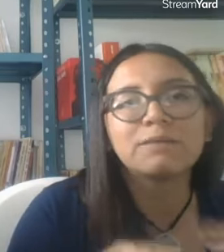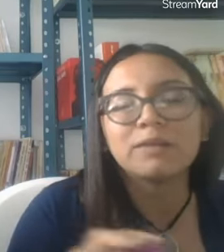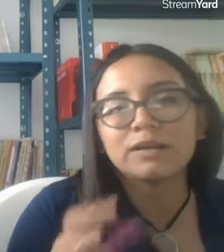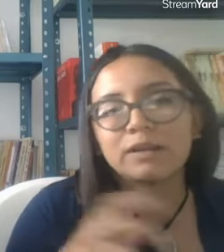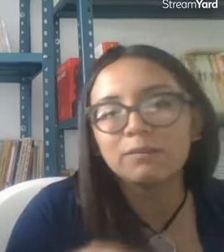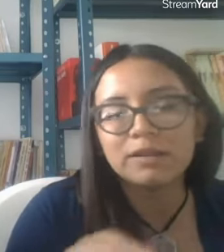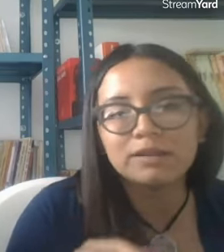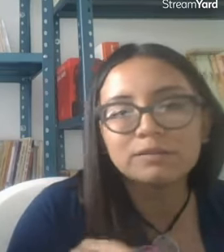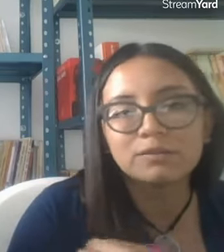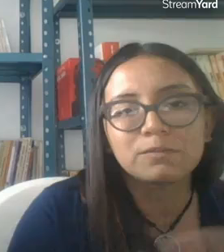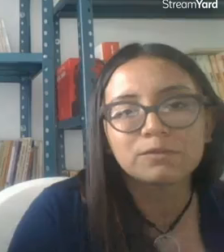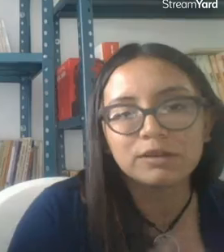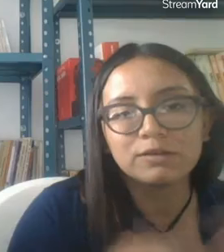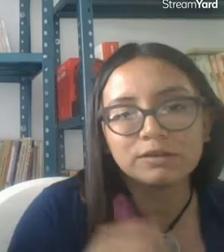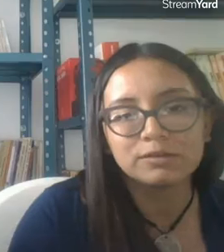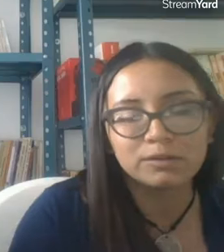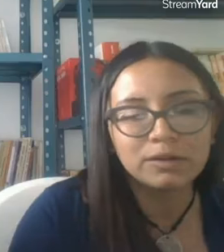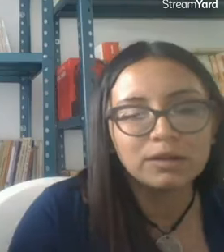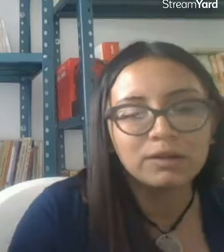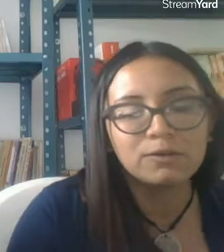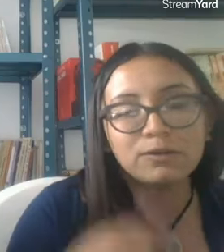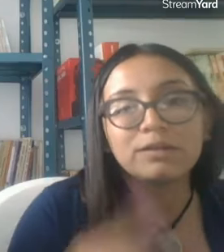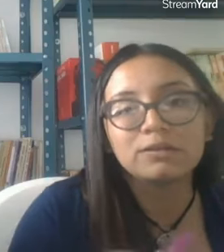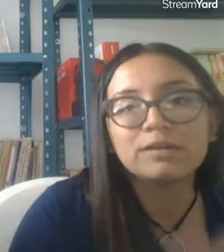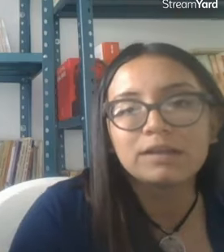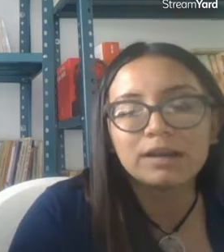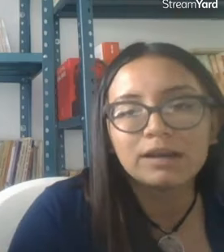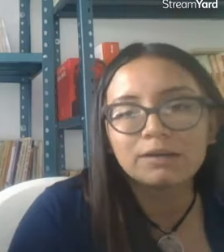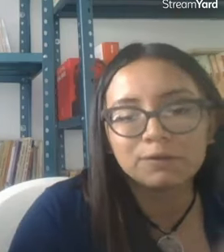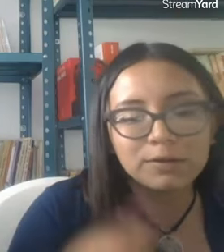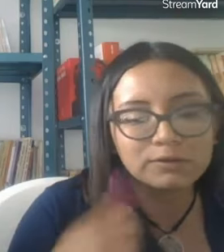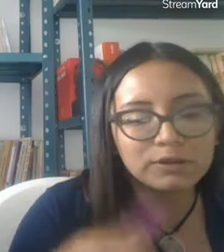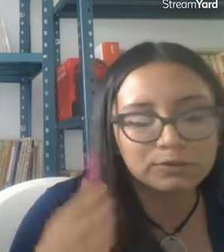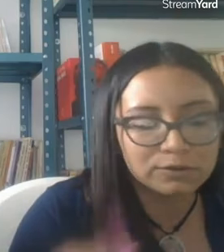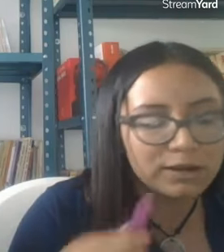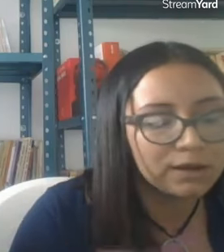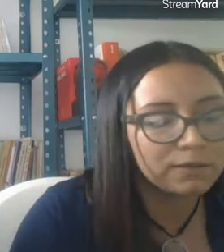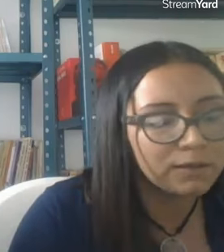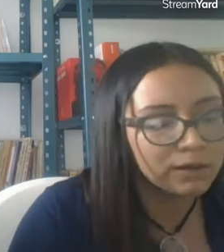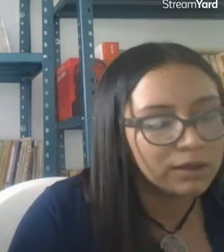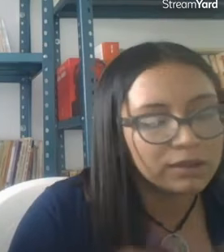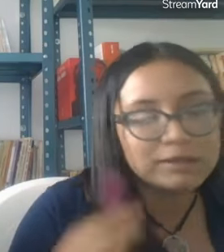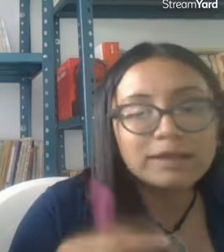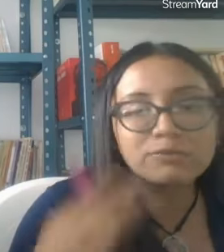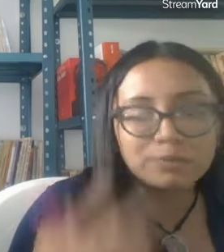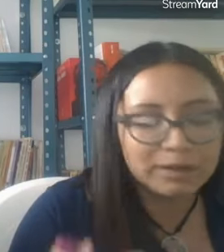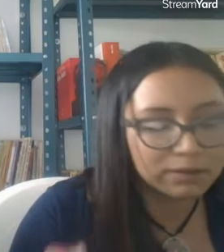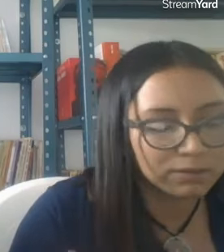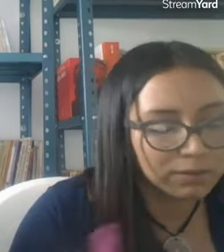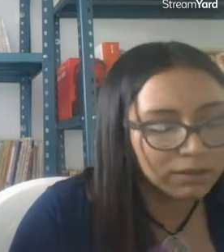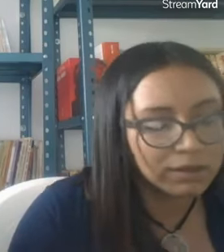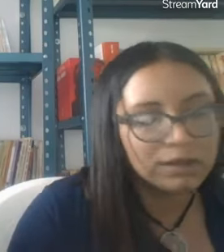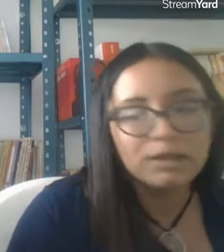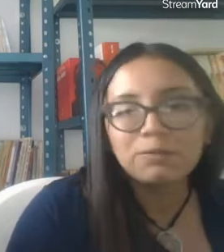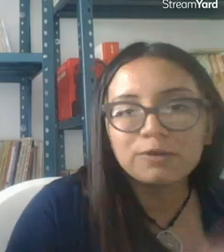ahí a meter límites como sí lo hizo o lo intentó hacer la reforma constitucional, ¿no? Ese era su